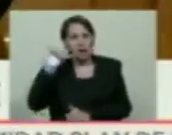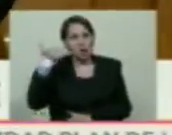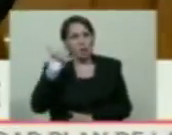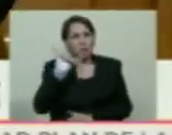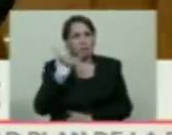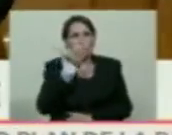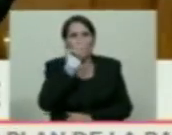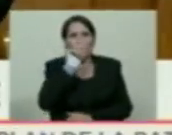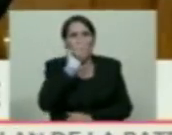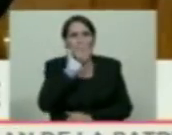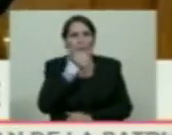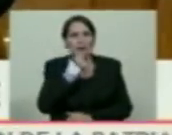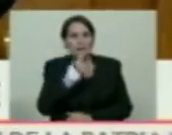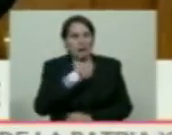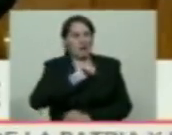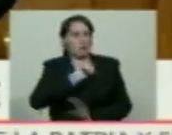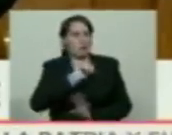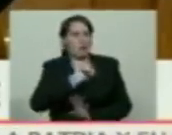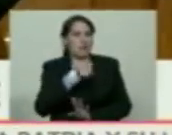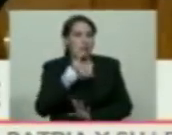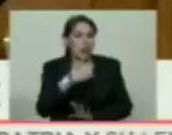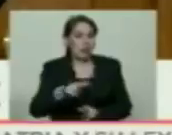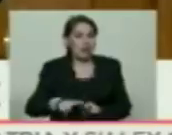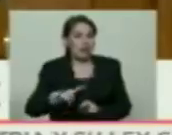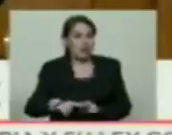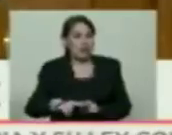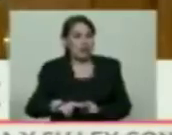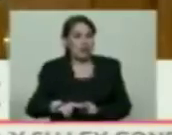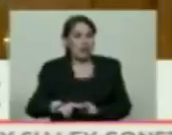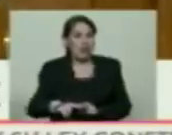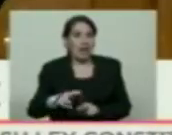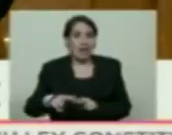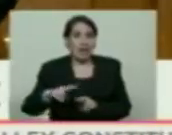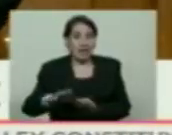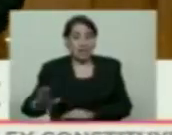le dio, es un poquito mayor y le dio como temor. Isabela es más,